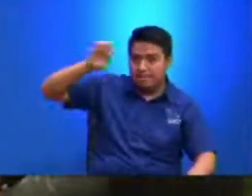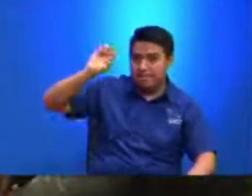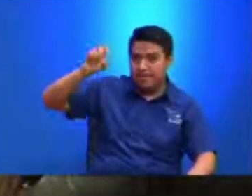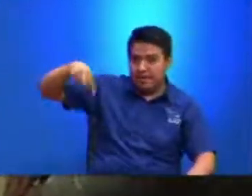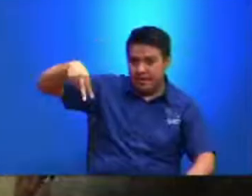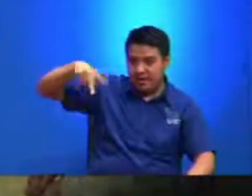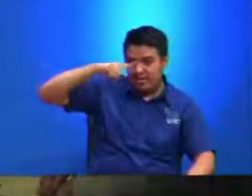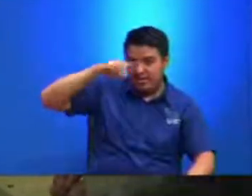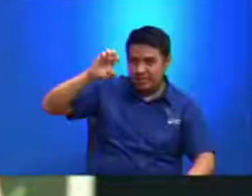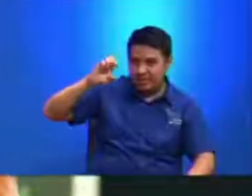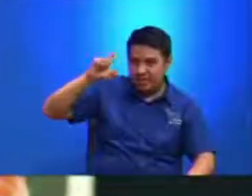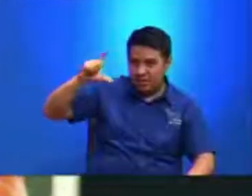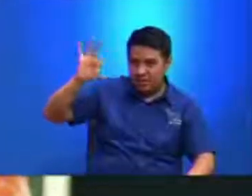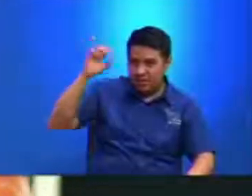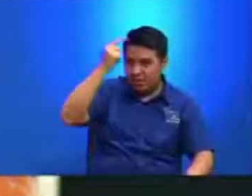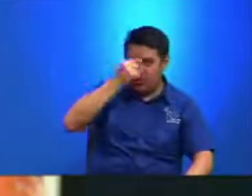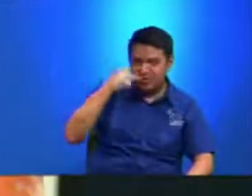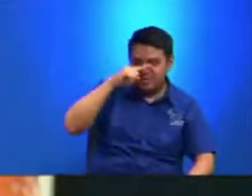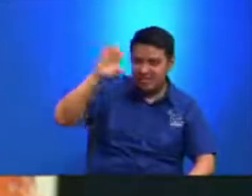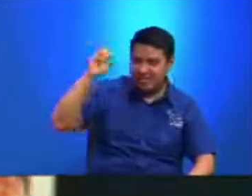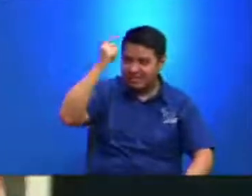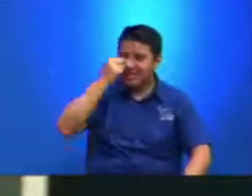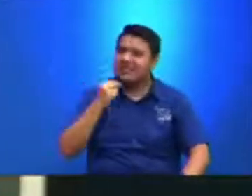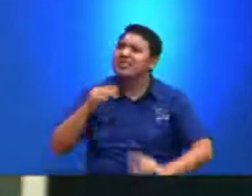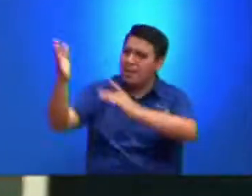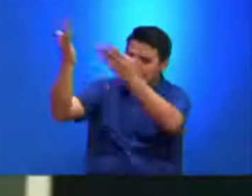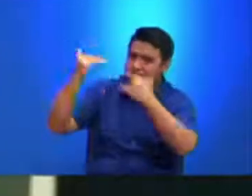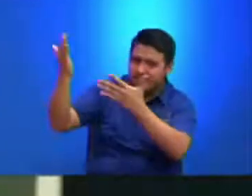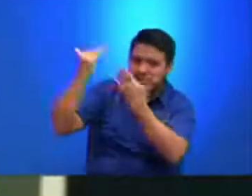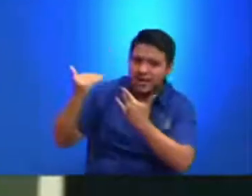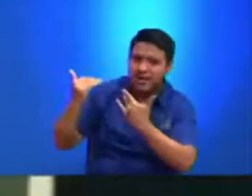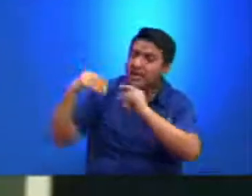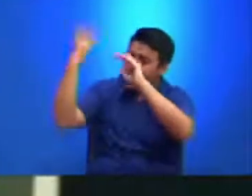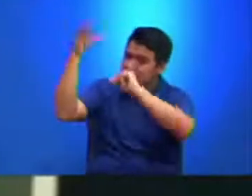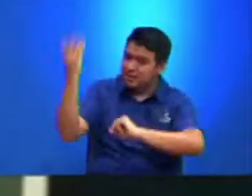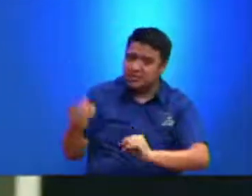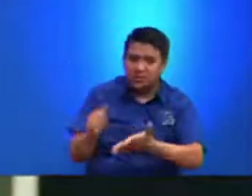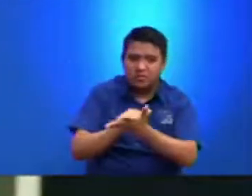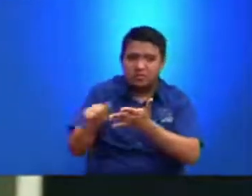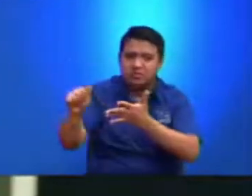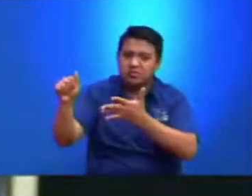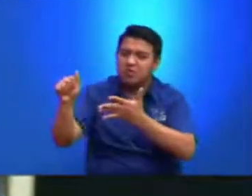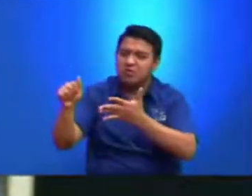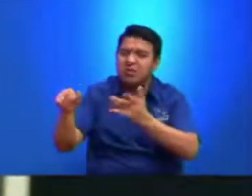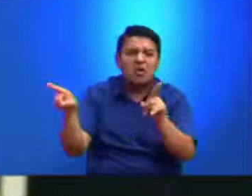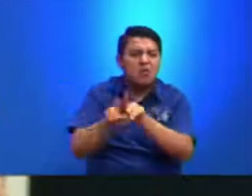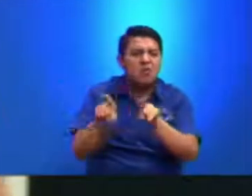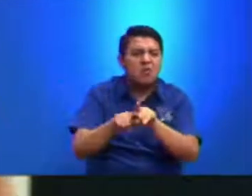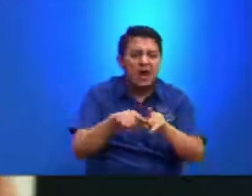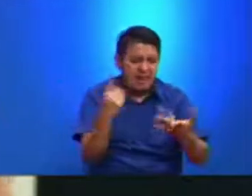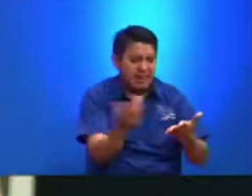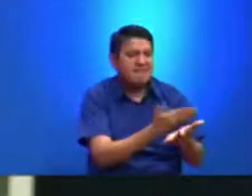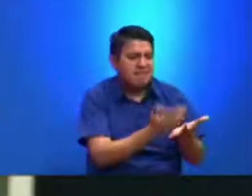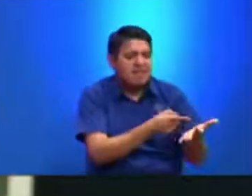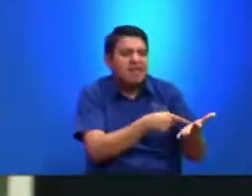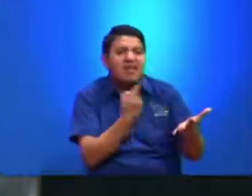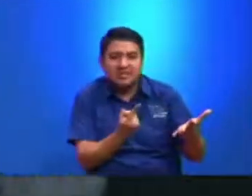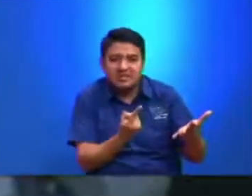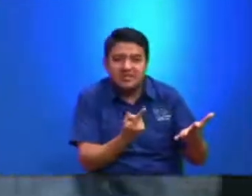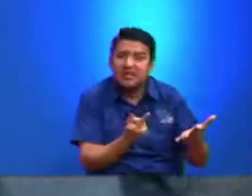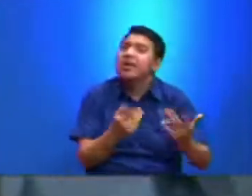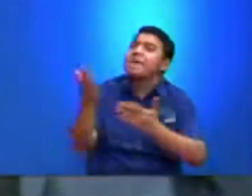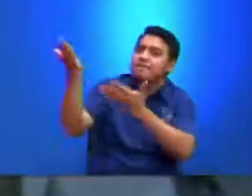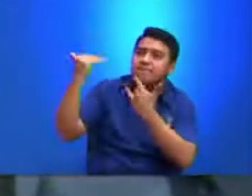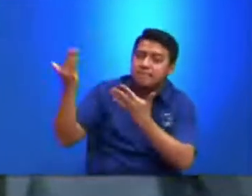Santo, cae sobre este pueblo, Espíritu Santo. Como aquel día en el aposento alto,